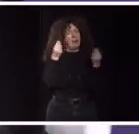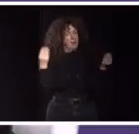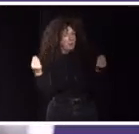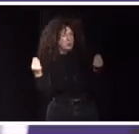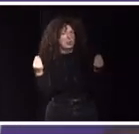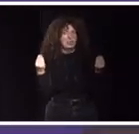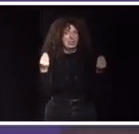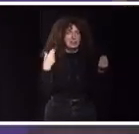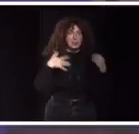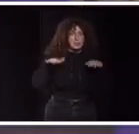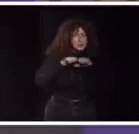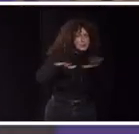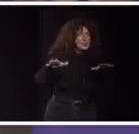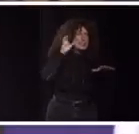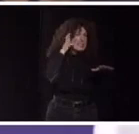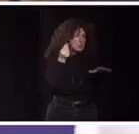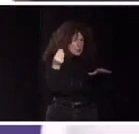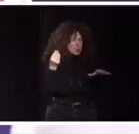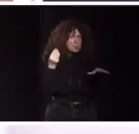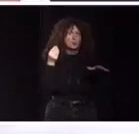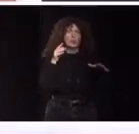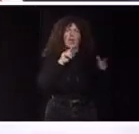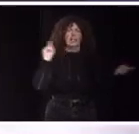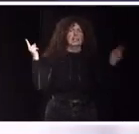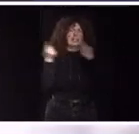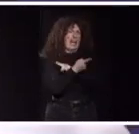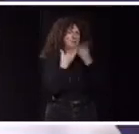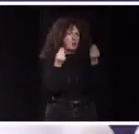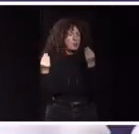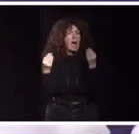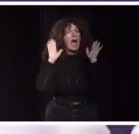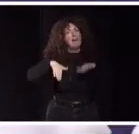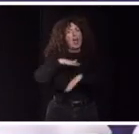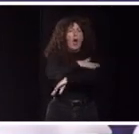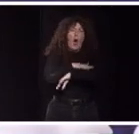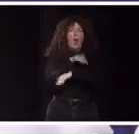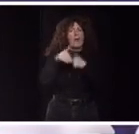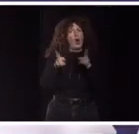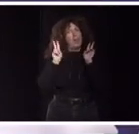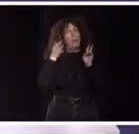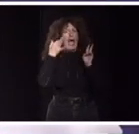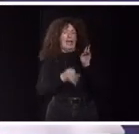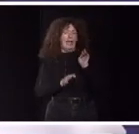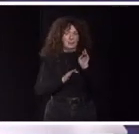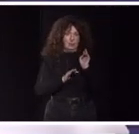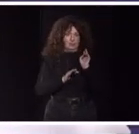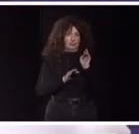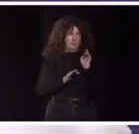se os escucha demasiado, transformáis demasiado, ponéis en riesgo los gobiernos democráticos.